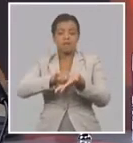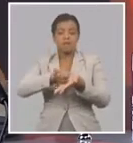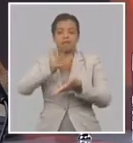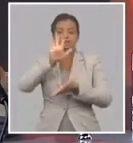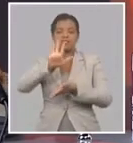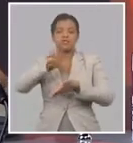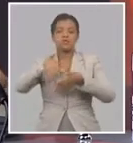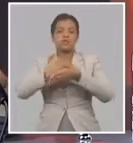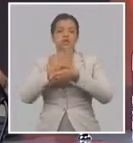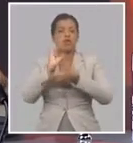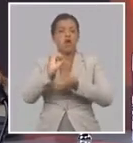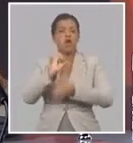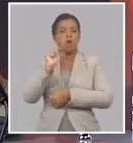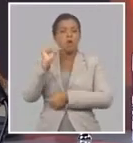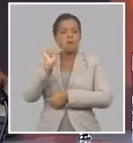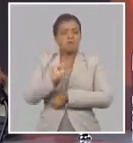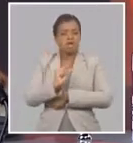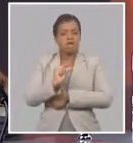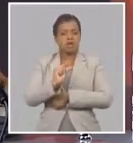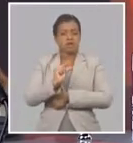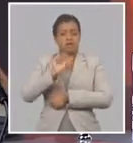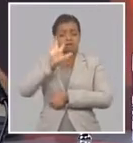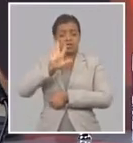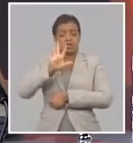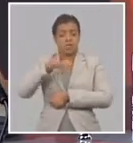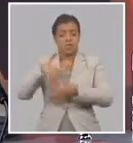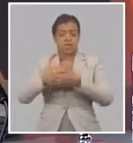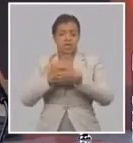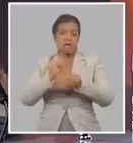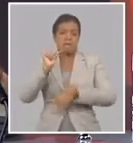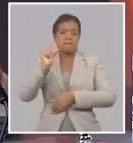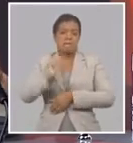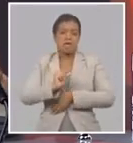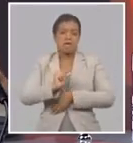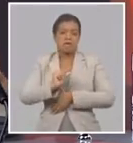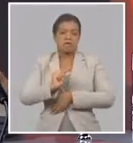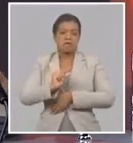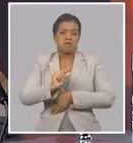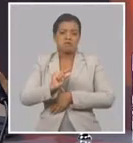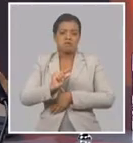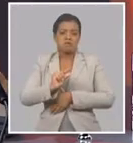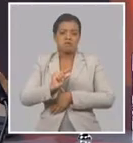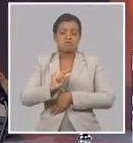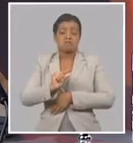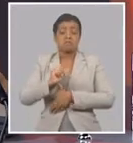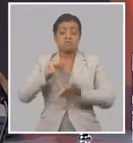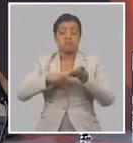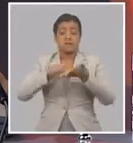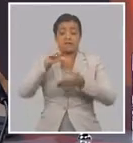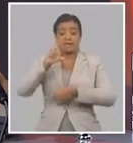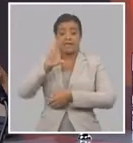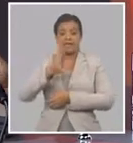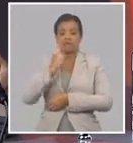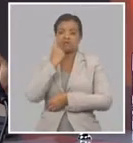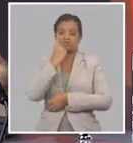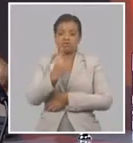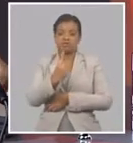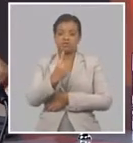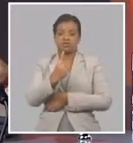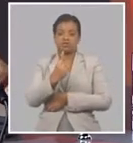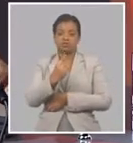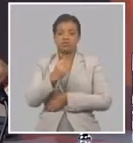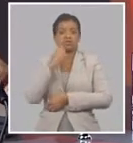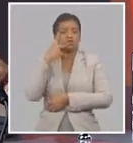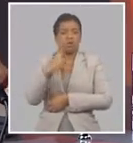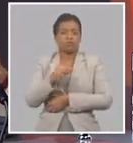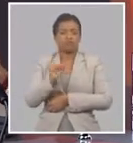las personas que vienen al país por menos de cinco días no se hacen la segunda a que le toque por supuesto a